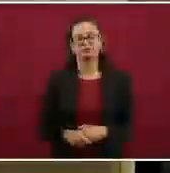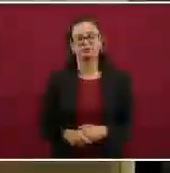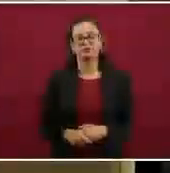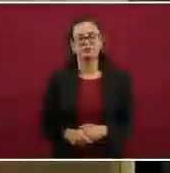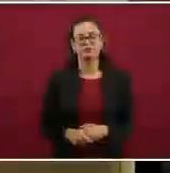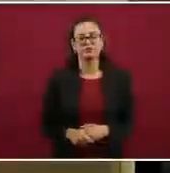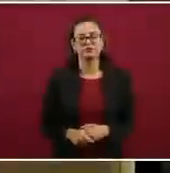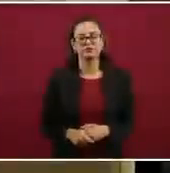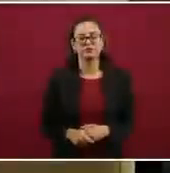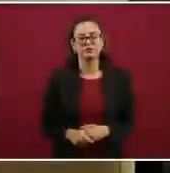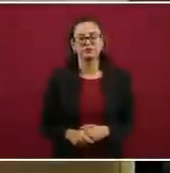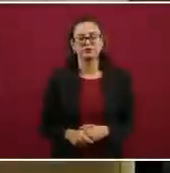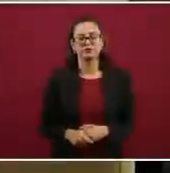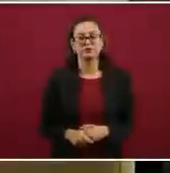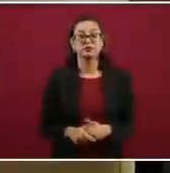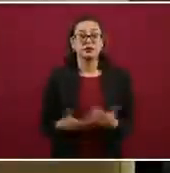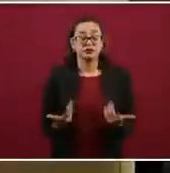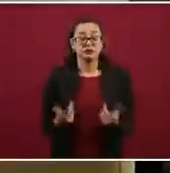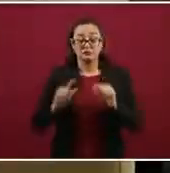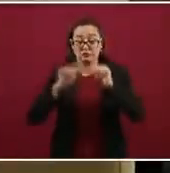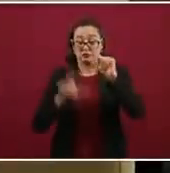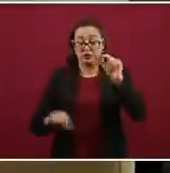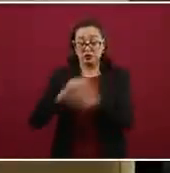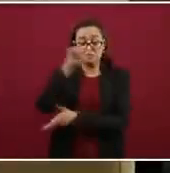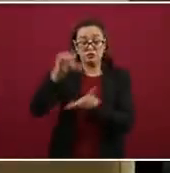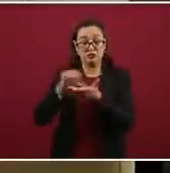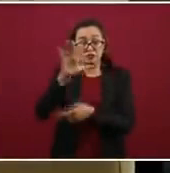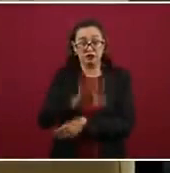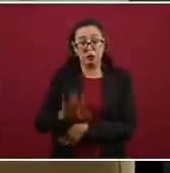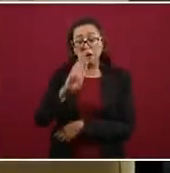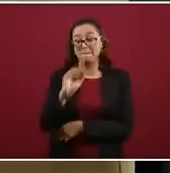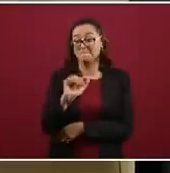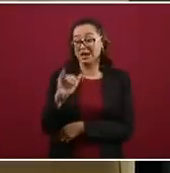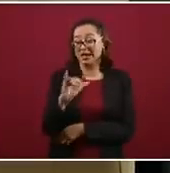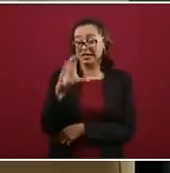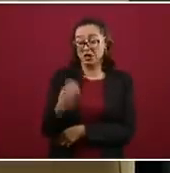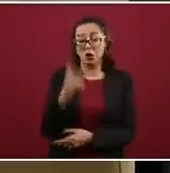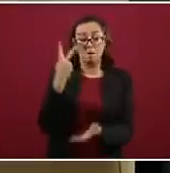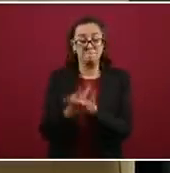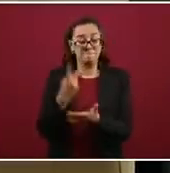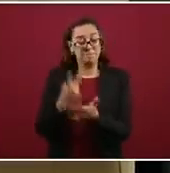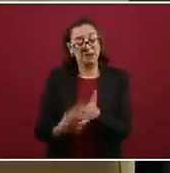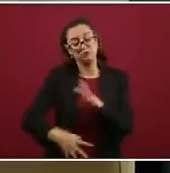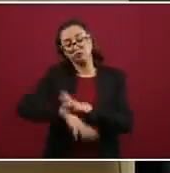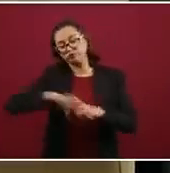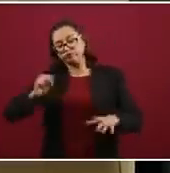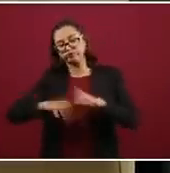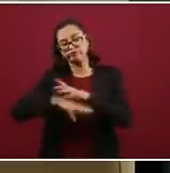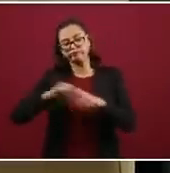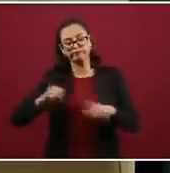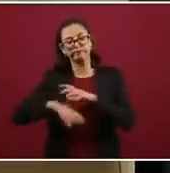Era tal la importancia del Bajío en la producción de plata para